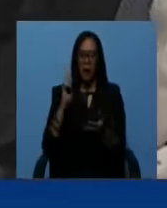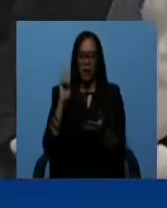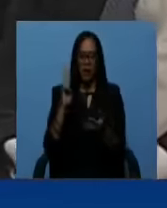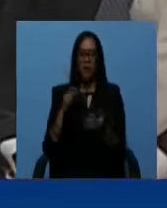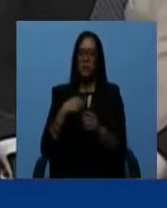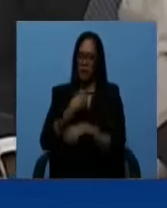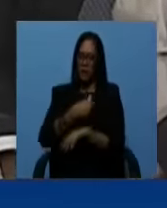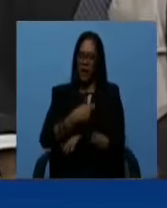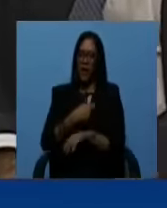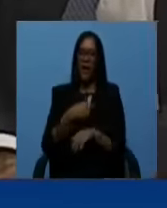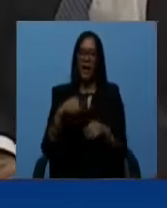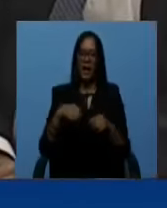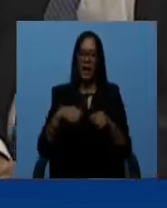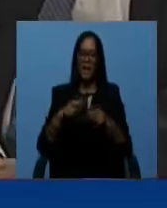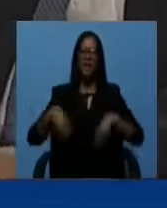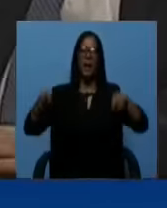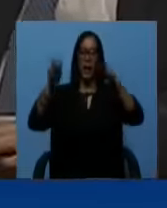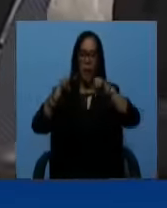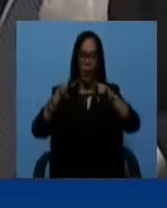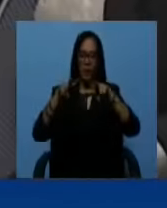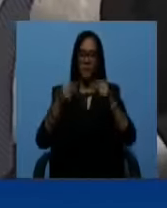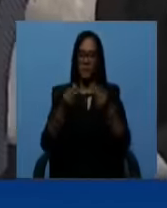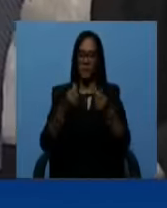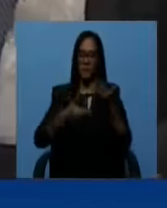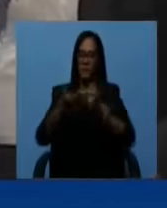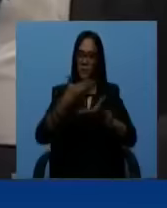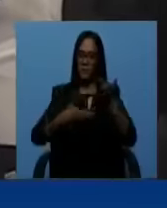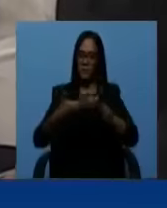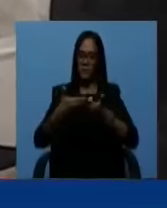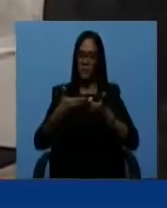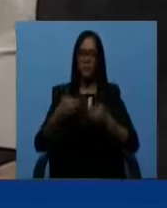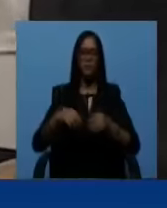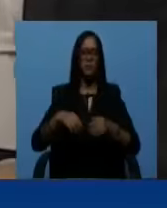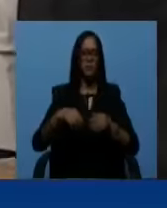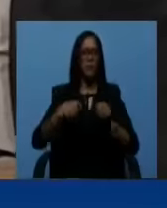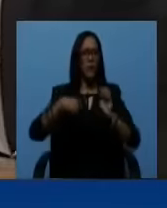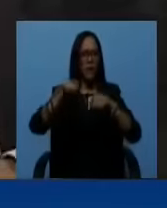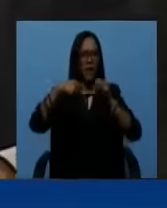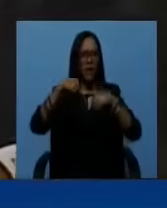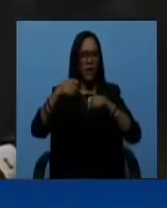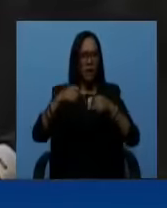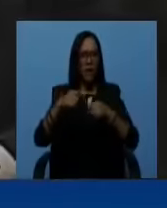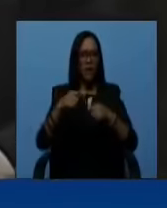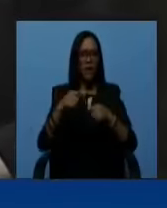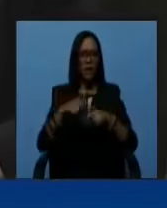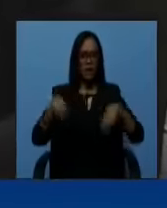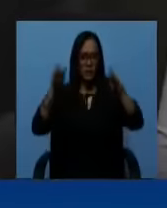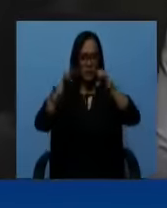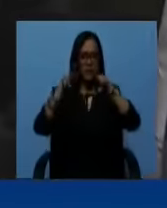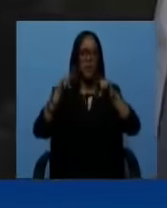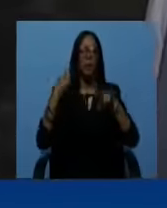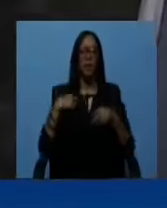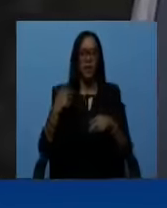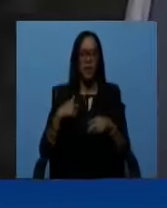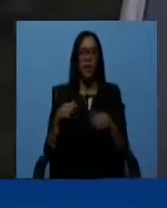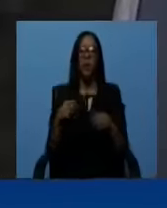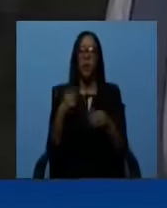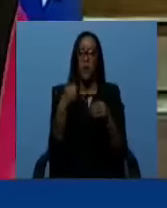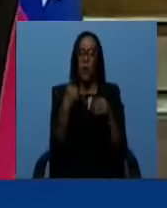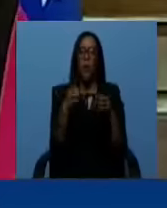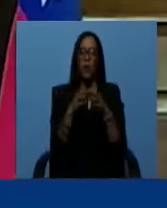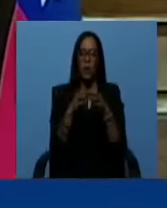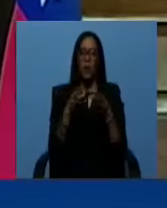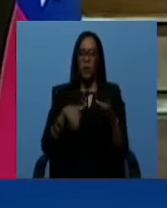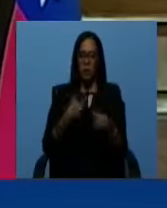invertir en el mercado de valores. Con el mercado de valores, presidente, hemos tenido mucho trabajo porque es un sector donde todavía se puede